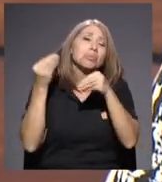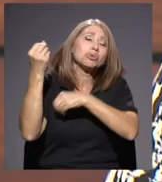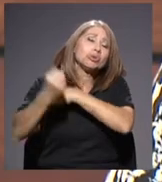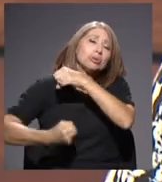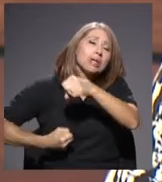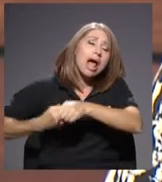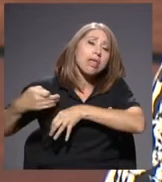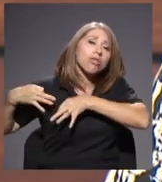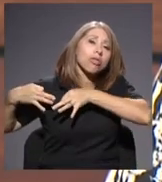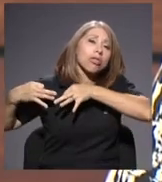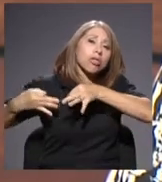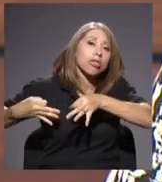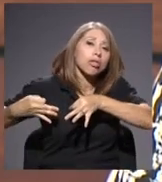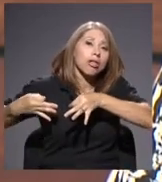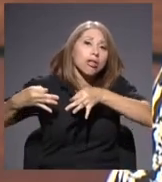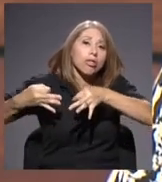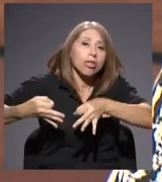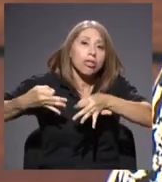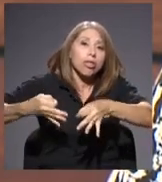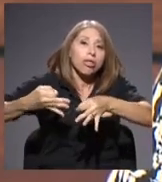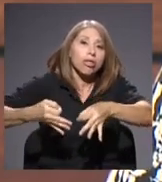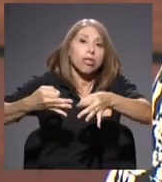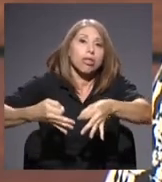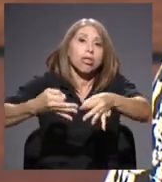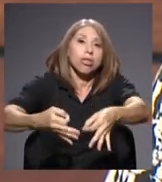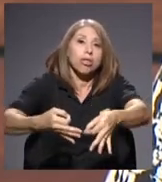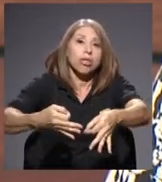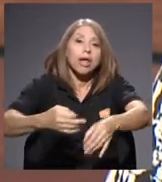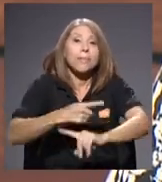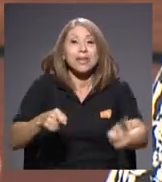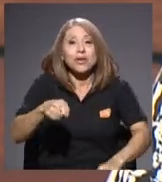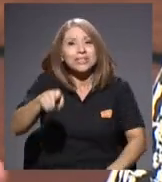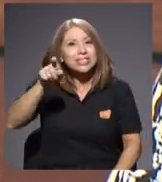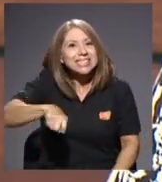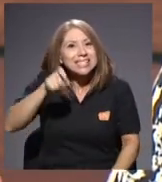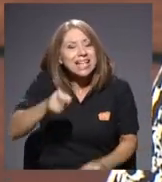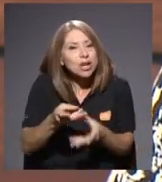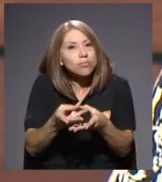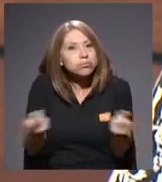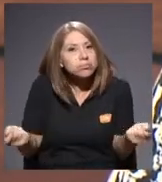de décadas, y es urgente para limitar no la libertad de